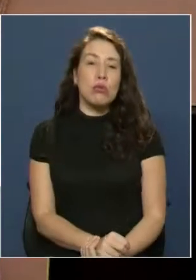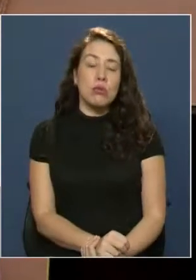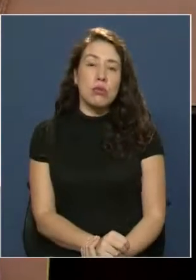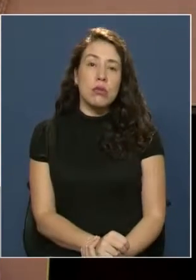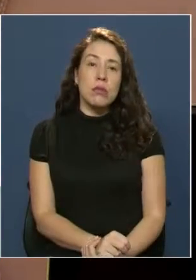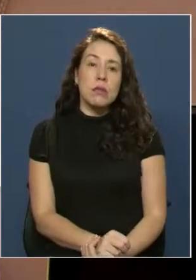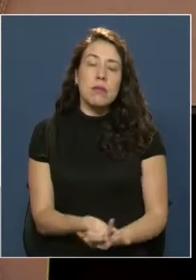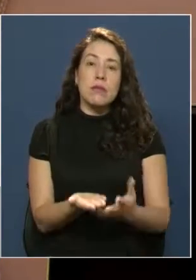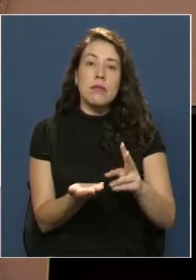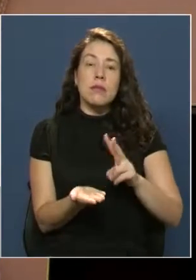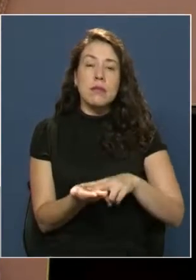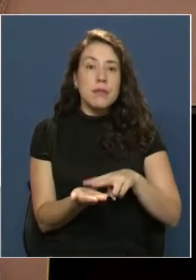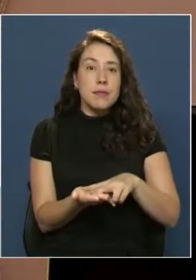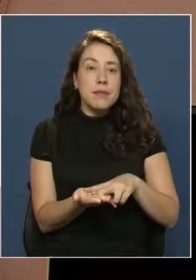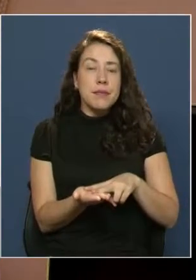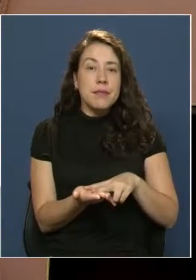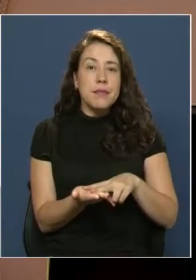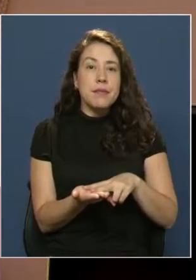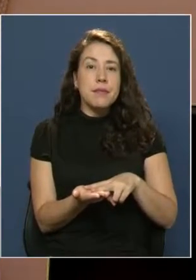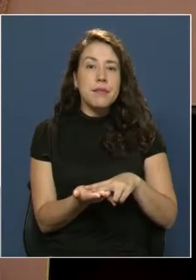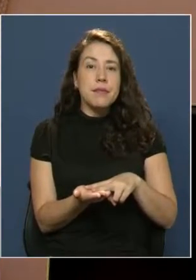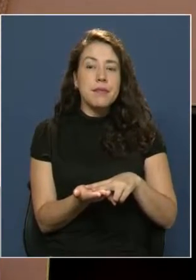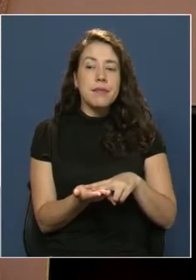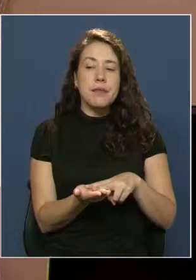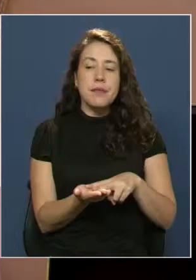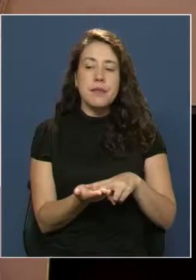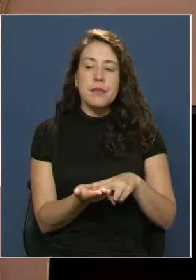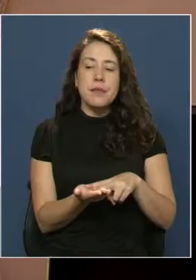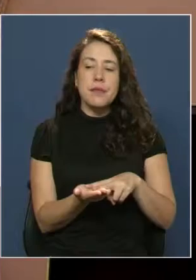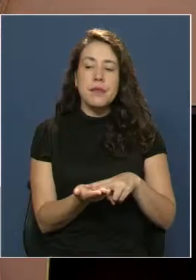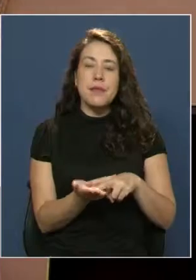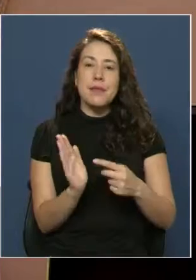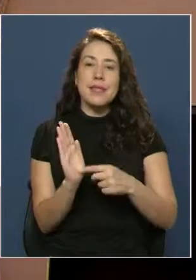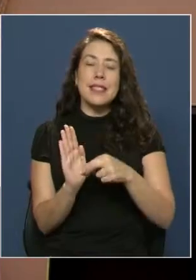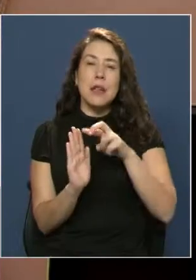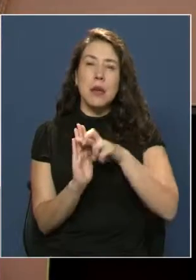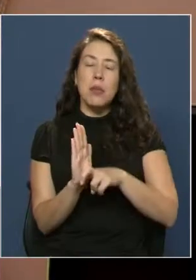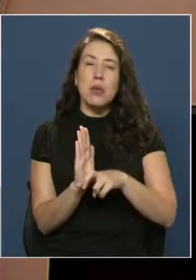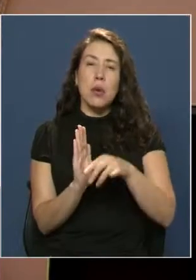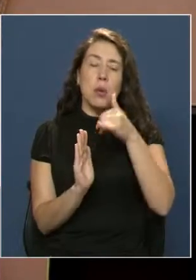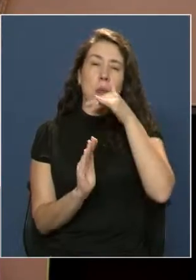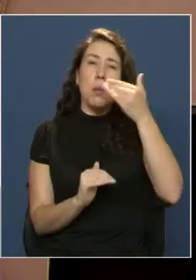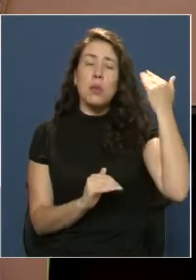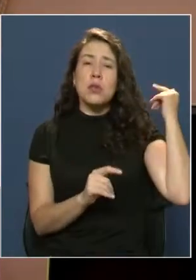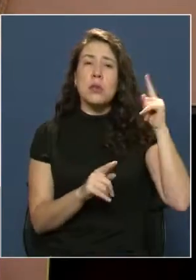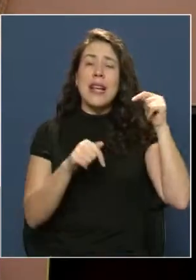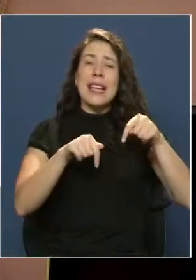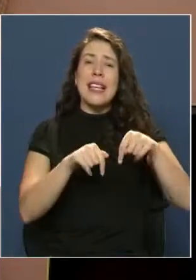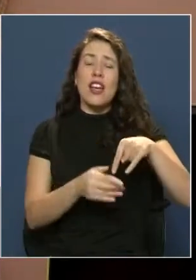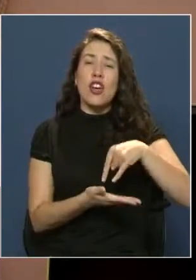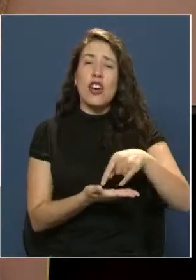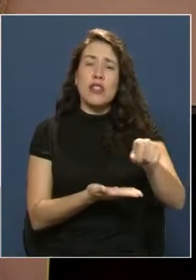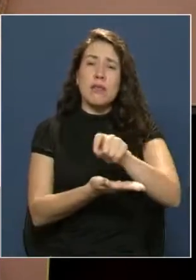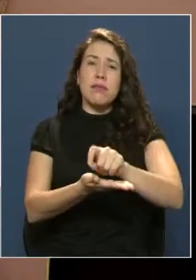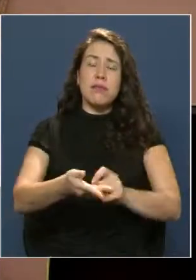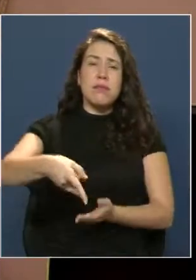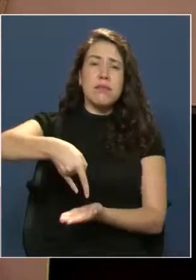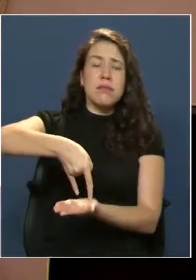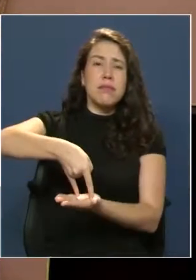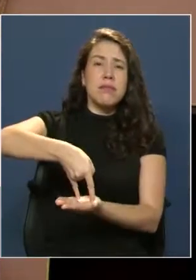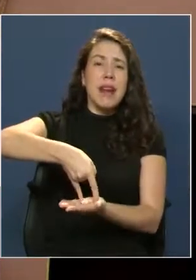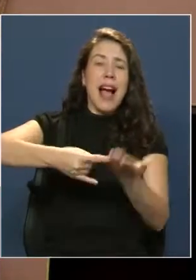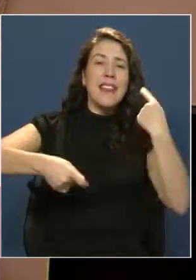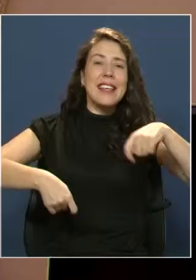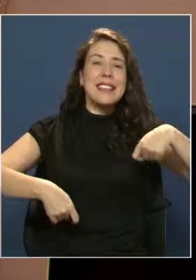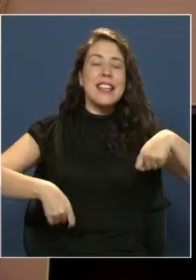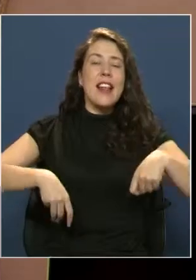Y la verdad es que este proyecto lleva mucho tiempo en el Congreso. Si no me equivoco, fue presentado por el entonces